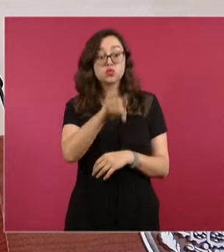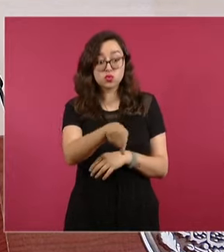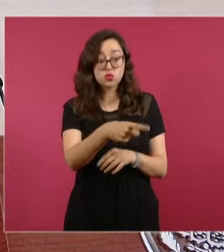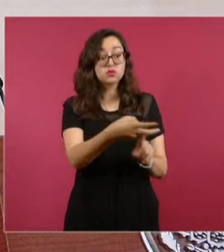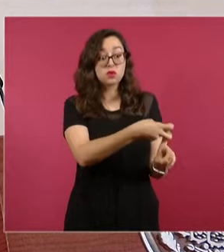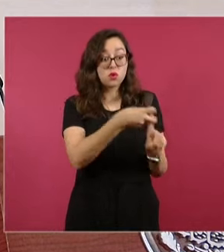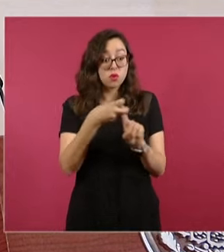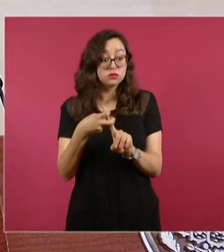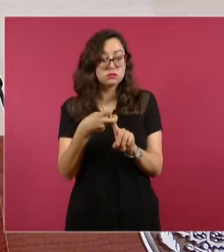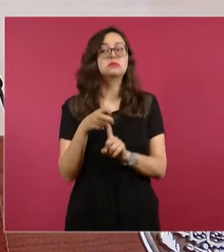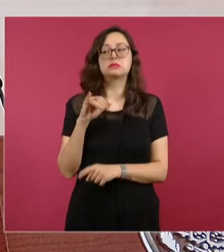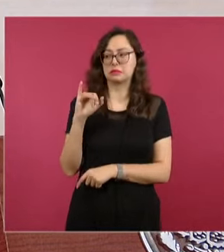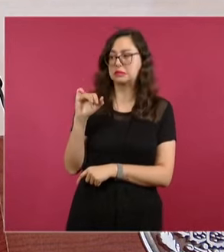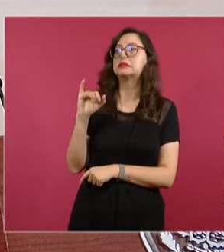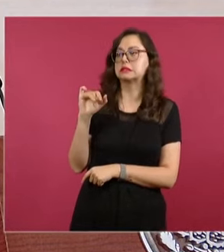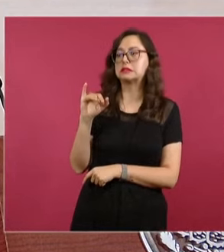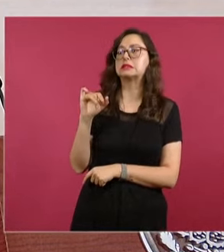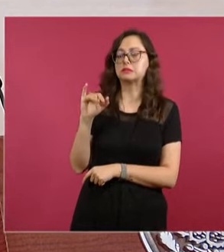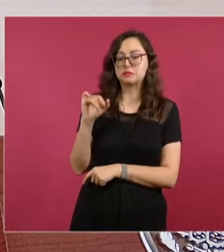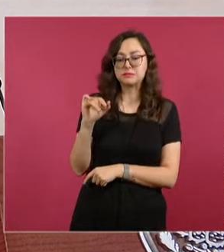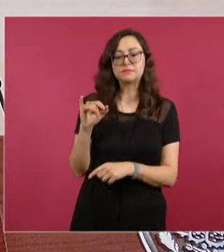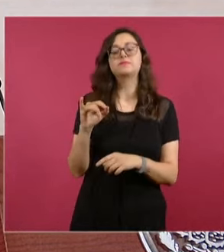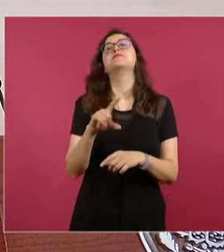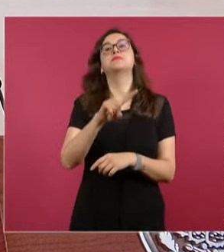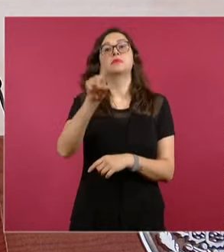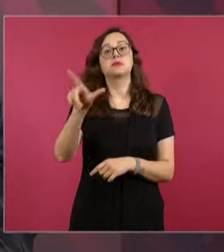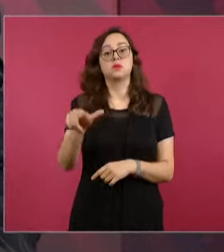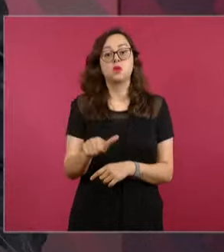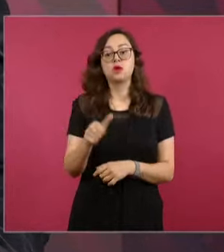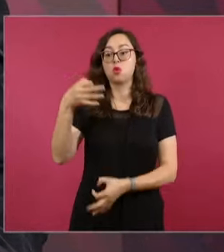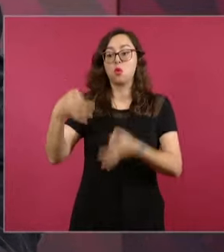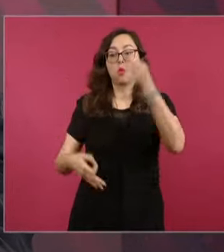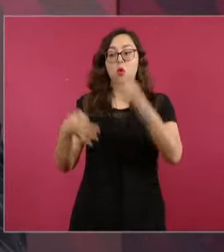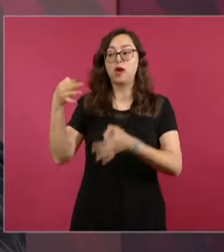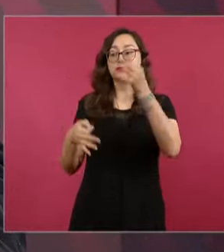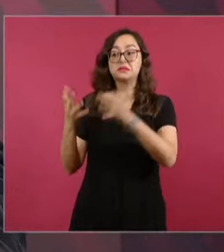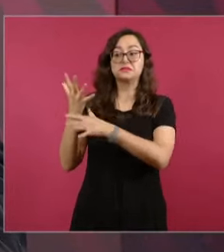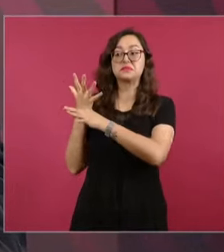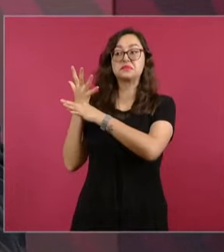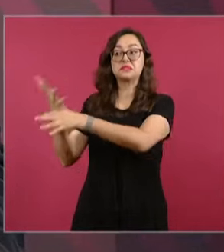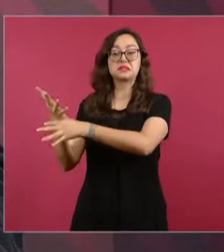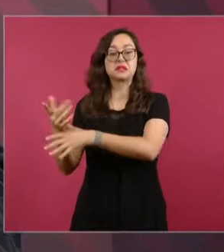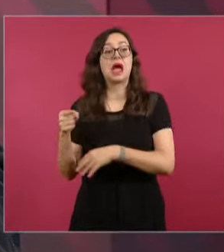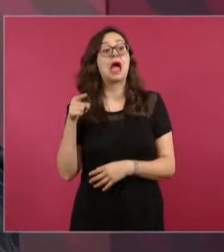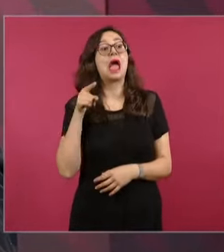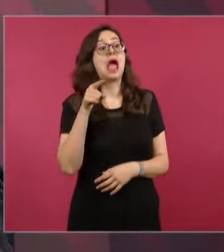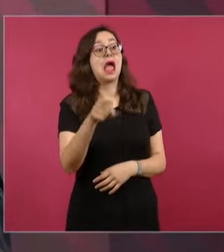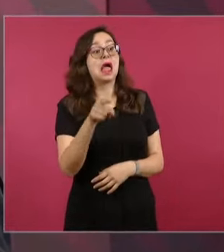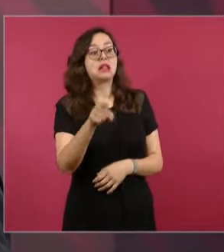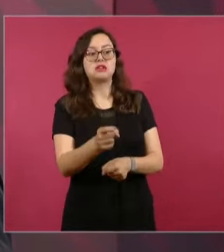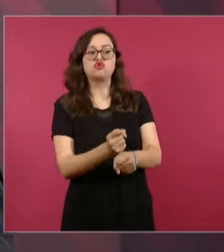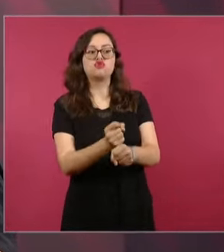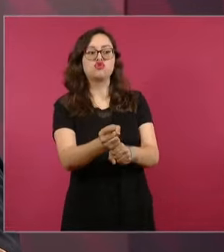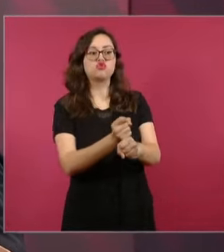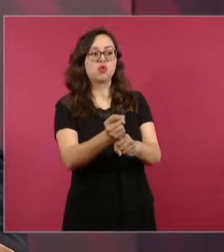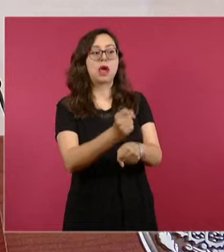secuestradores arribaron en camionetas con armas y realizaron disparos al aire medios de Sinaloa aseguraron que las personas raptadas